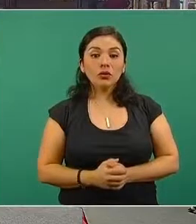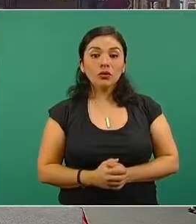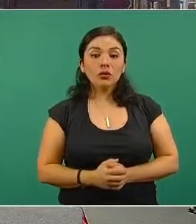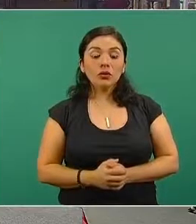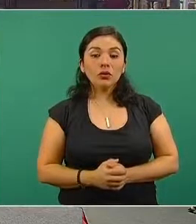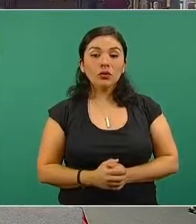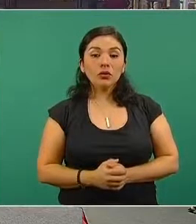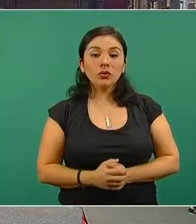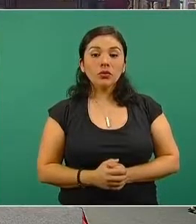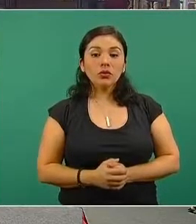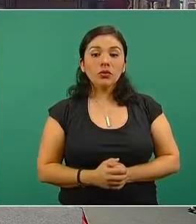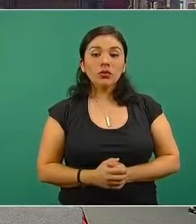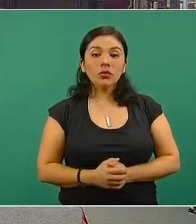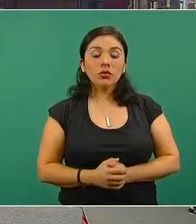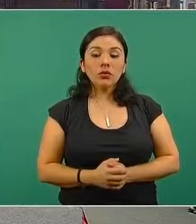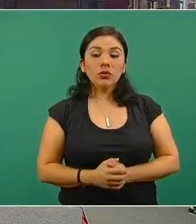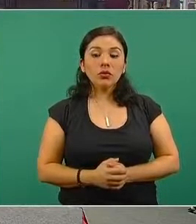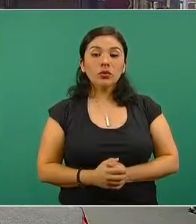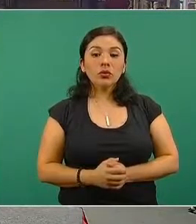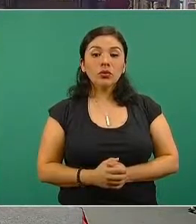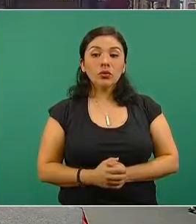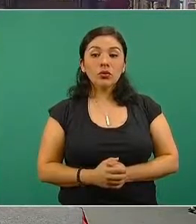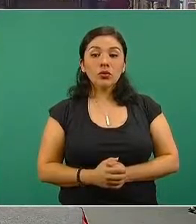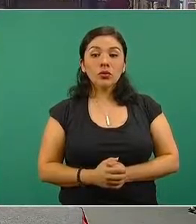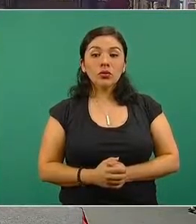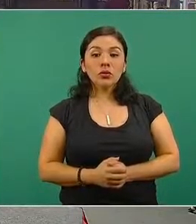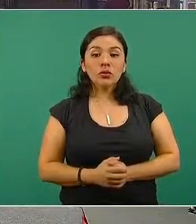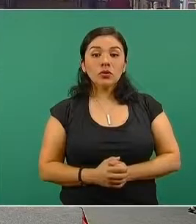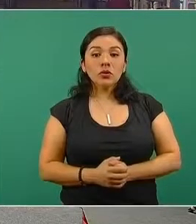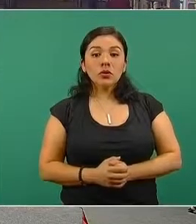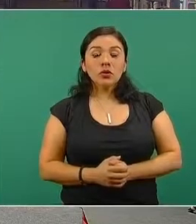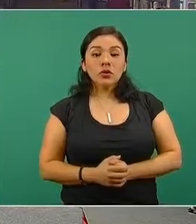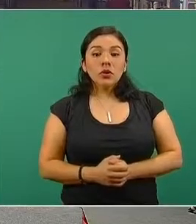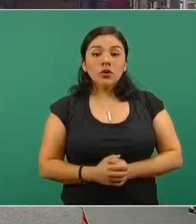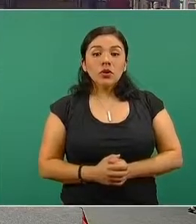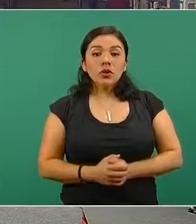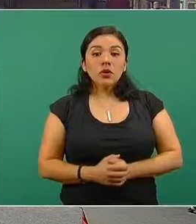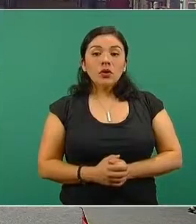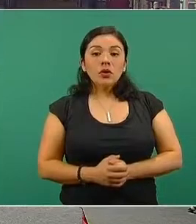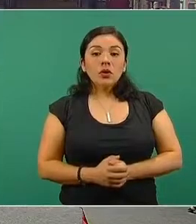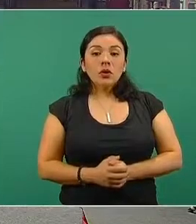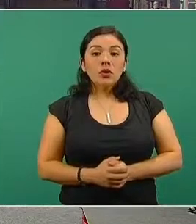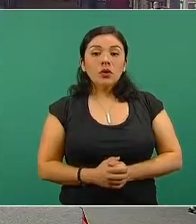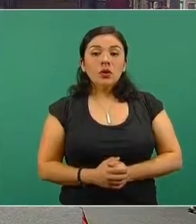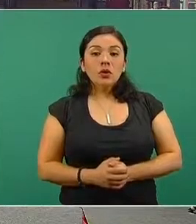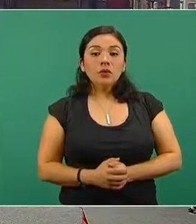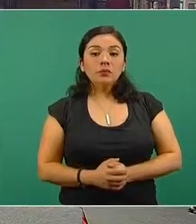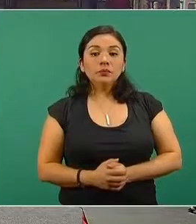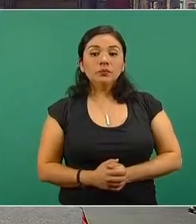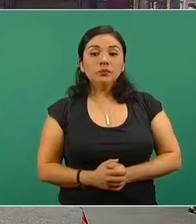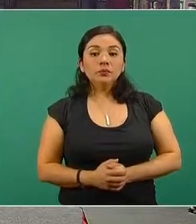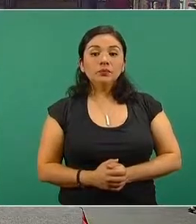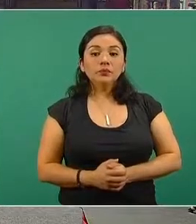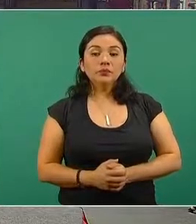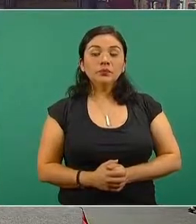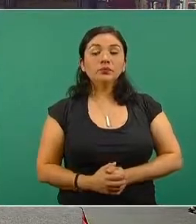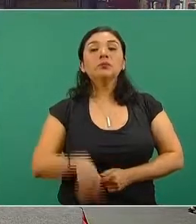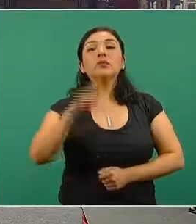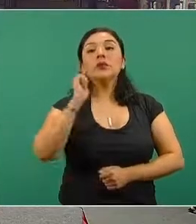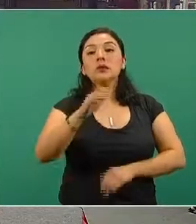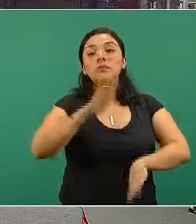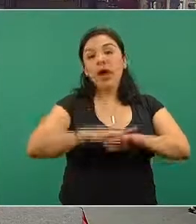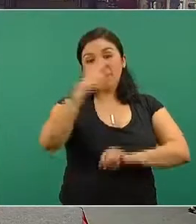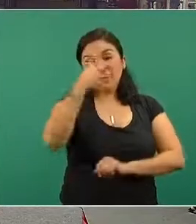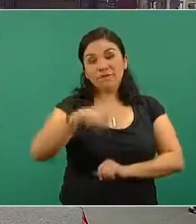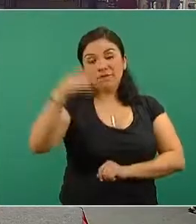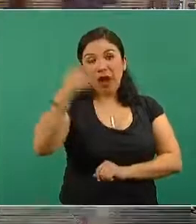en donde ustedes viven, ustedes como personas, en sus esto de vacunación es mucho más fácil y en las próximas